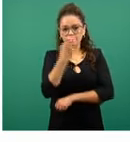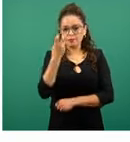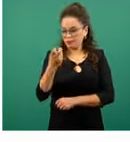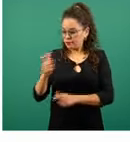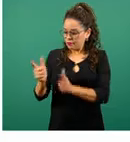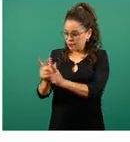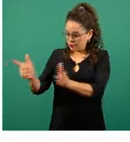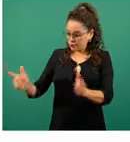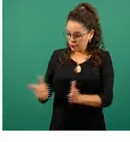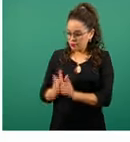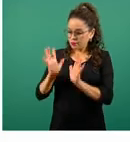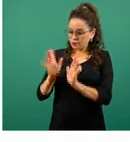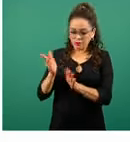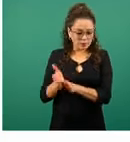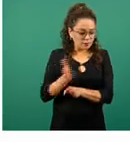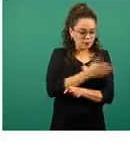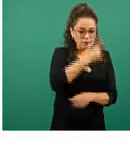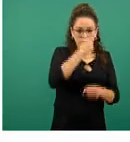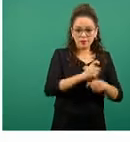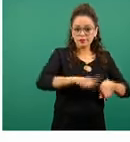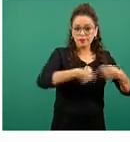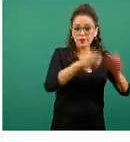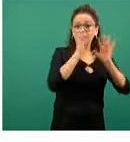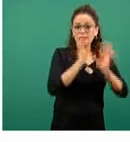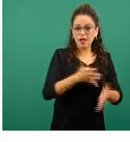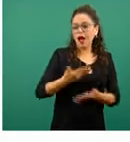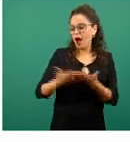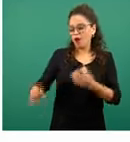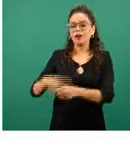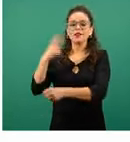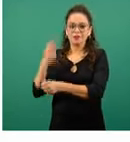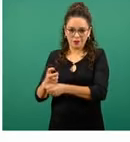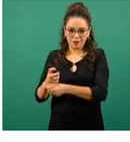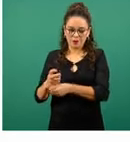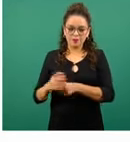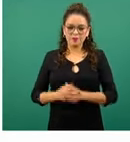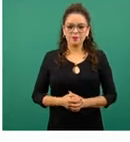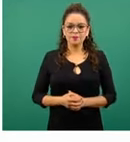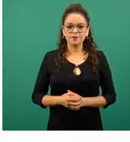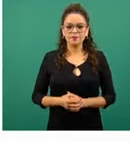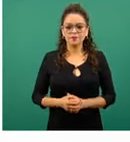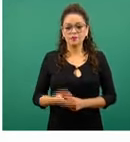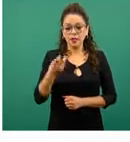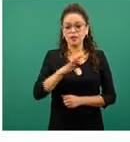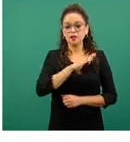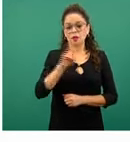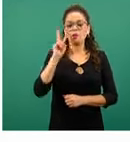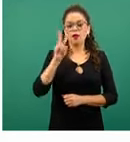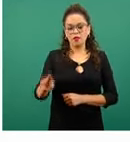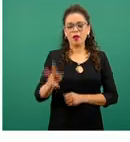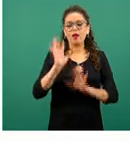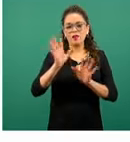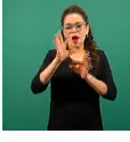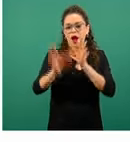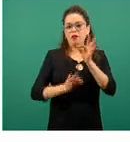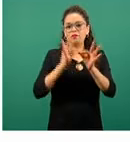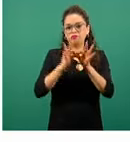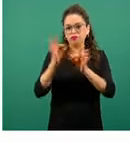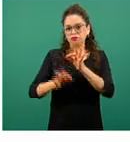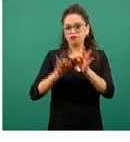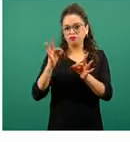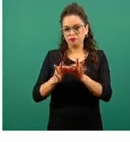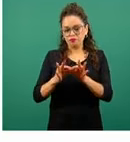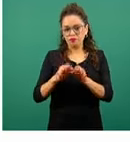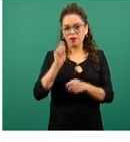recibir la segunda dosis y es por eso también el incremento que hemos empezado a tener en los esquemas completos de